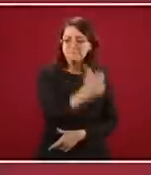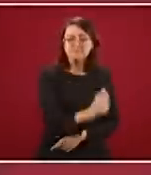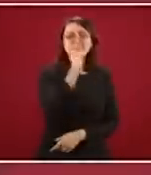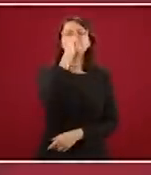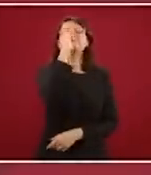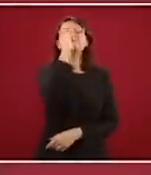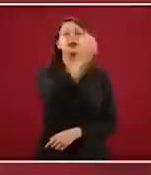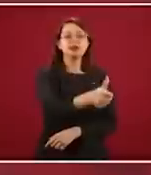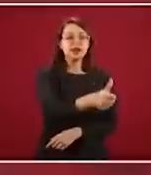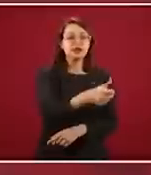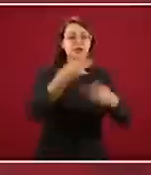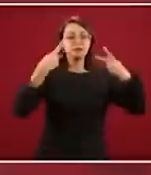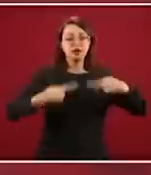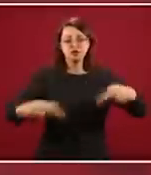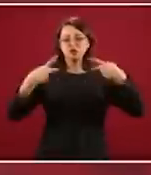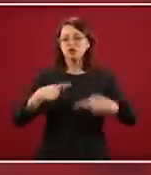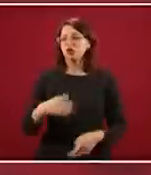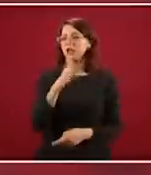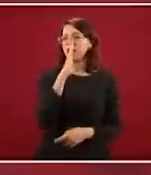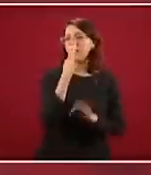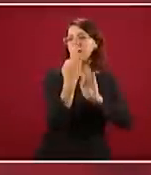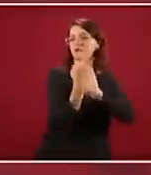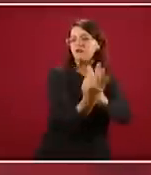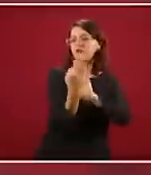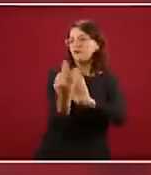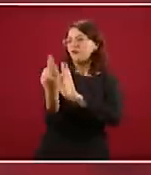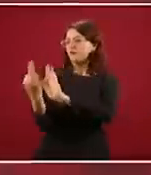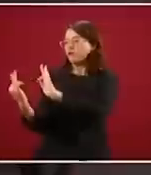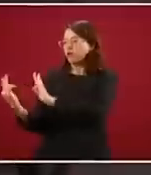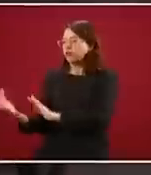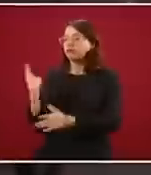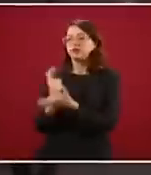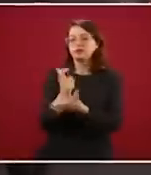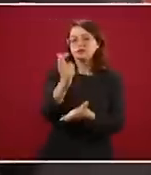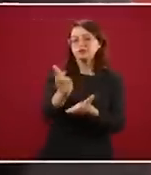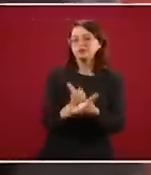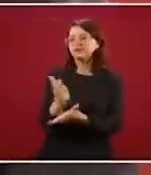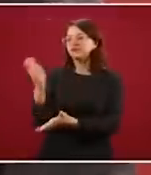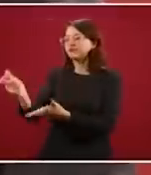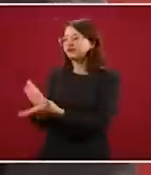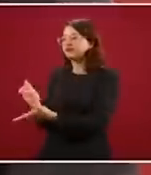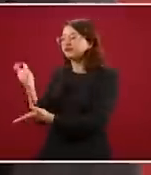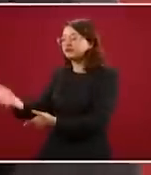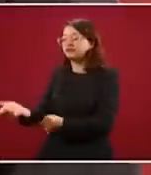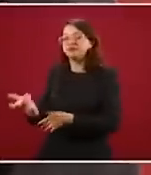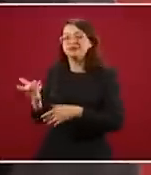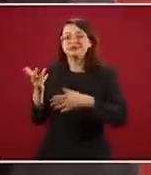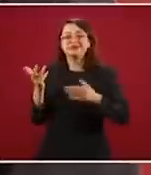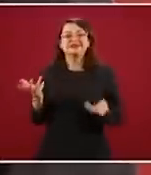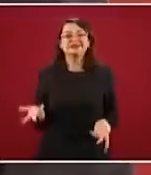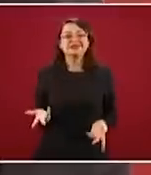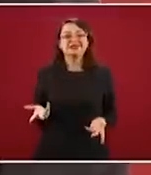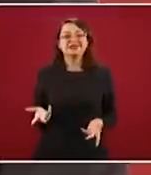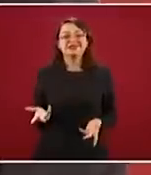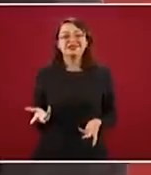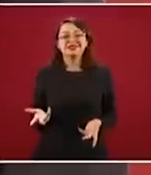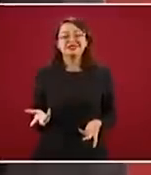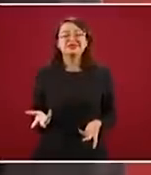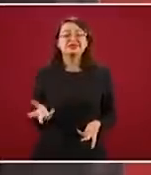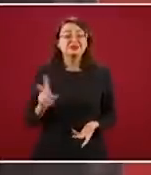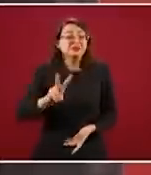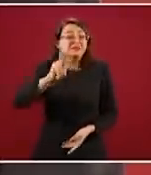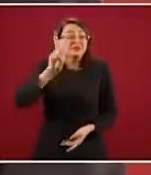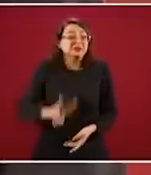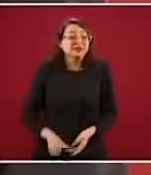a ser a la gente, a los campesinos. Y no sabía yo, lo digo de manera